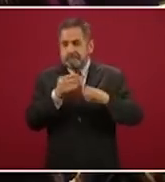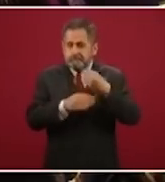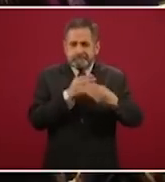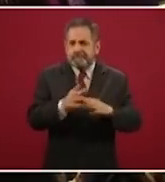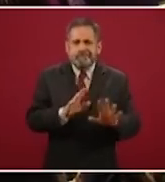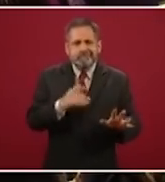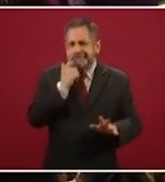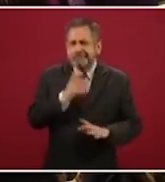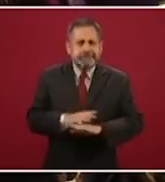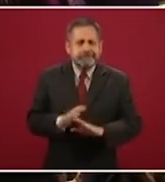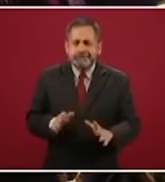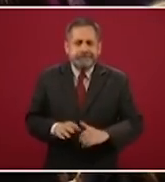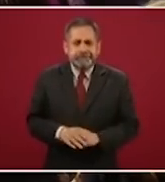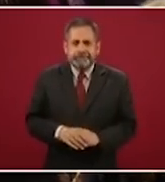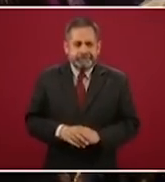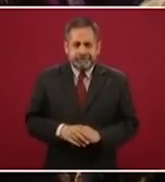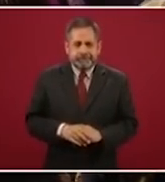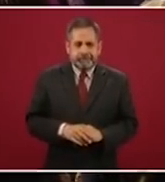nada.